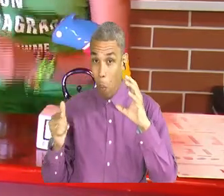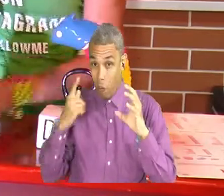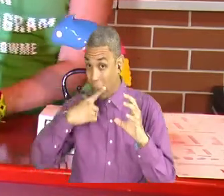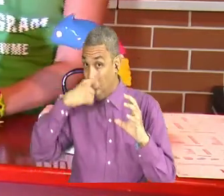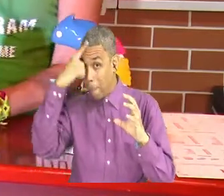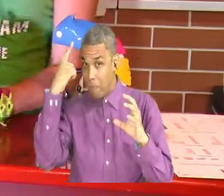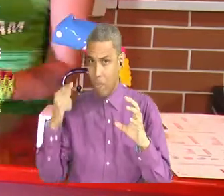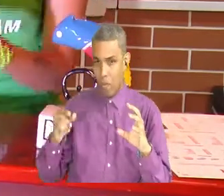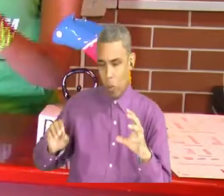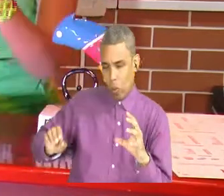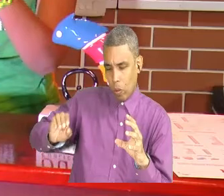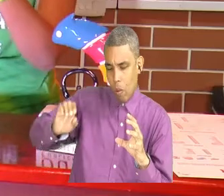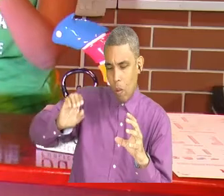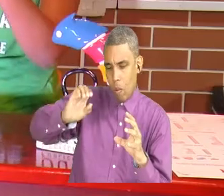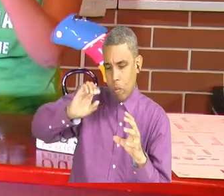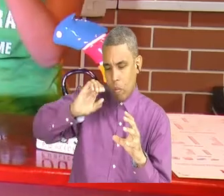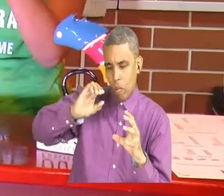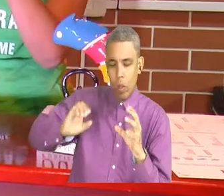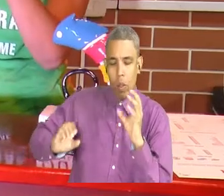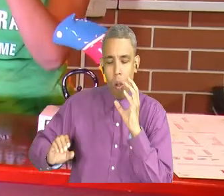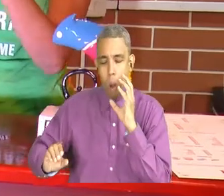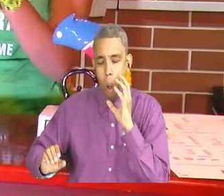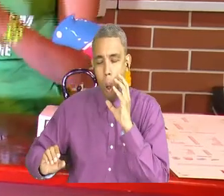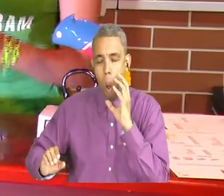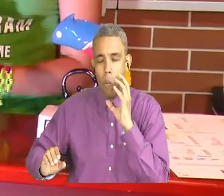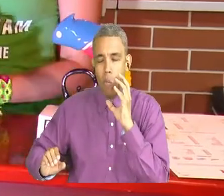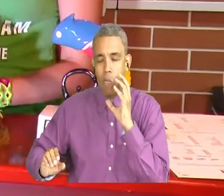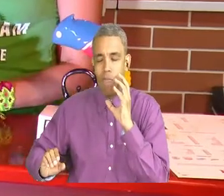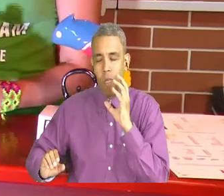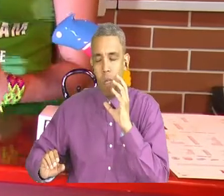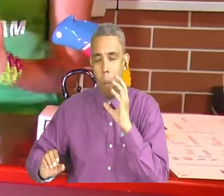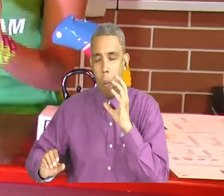y esta bebida es una limonada cerezada.